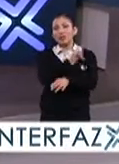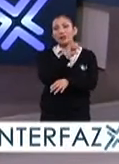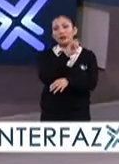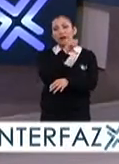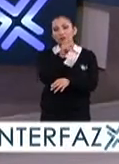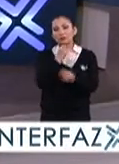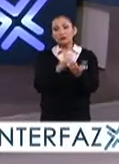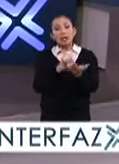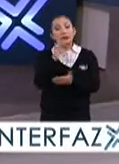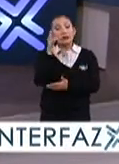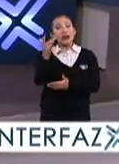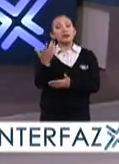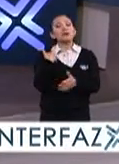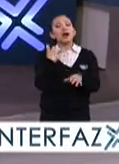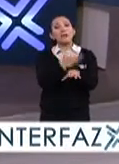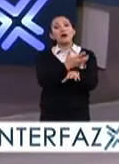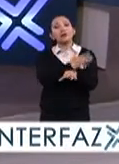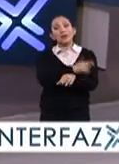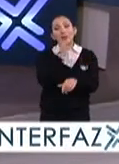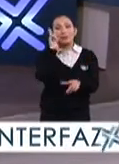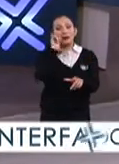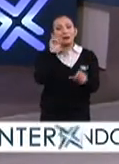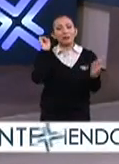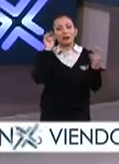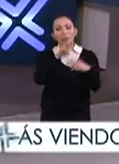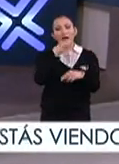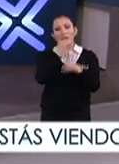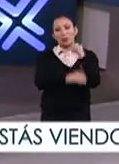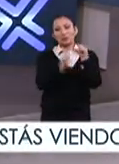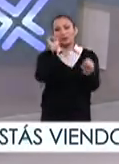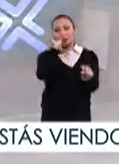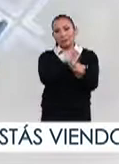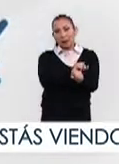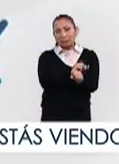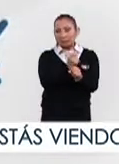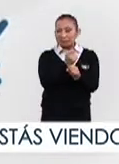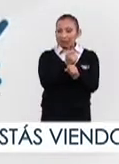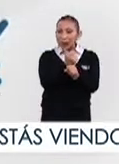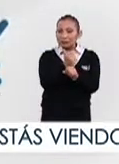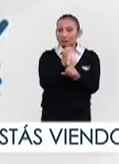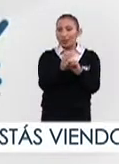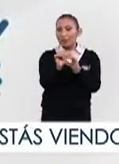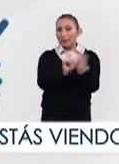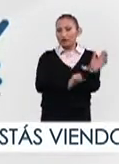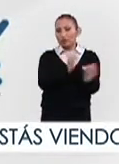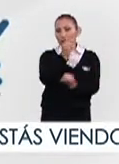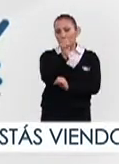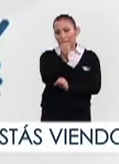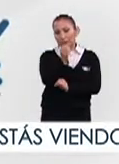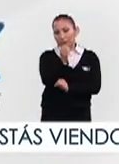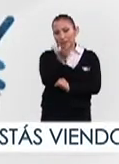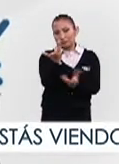Interfaz. Así es, muchísimas gracias por acompañarnos. Nos vemos mañana, cerramos semana, prácticamente cerramos el mes de octubre,